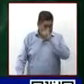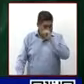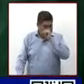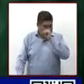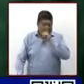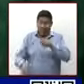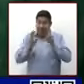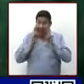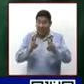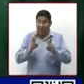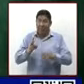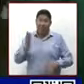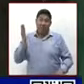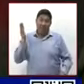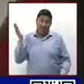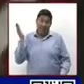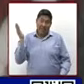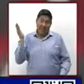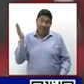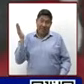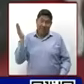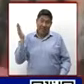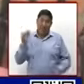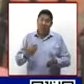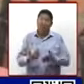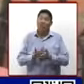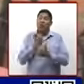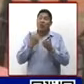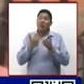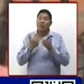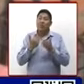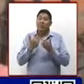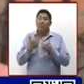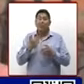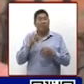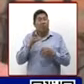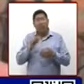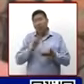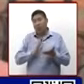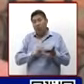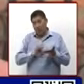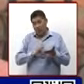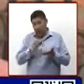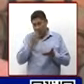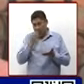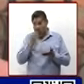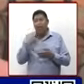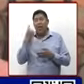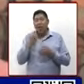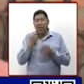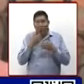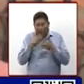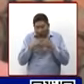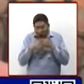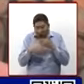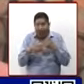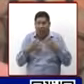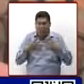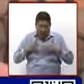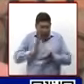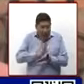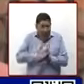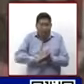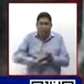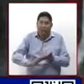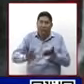Como usted podrá ver, este es el nuevo hogar. Y no le va a faltar comidita, va a tener camas siempre calentitas, limpias, va y a tener